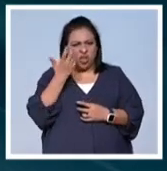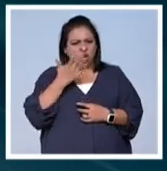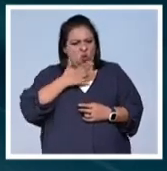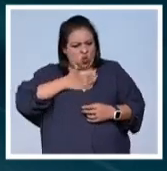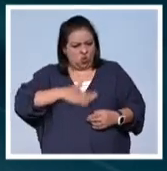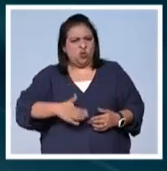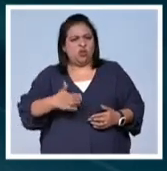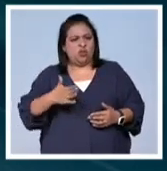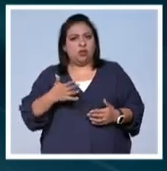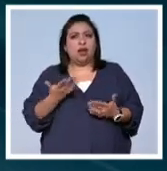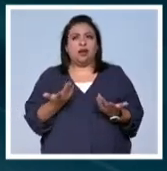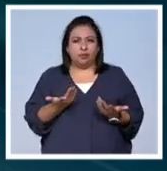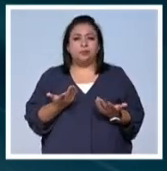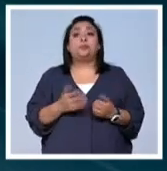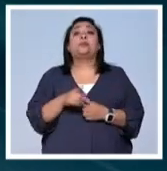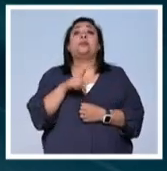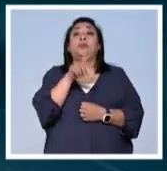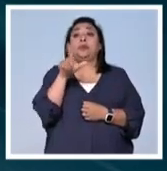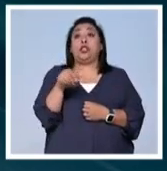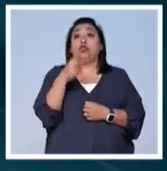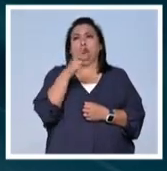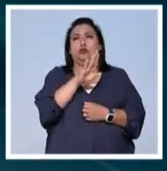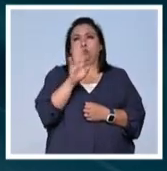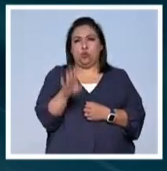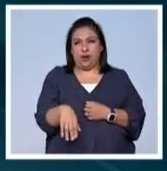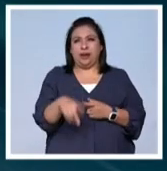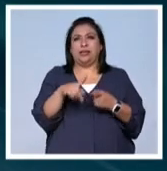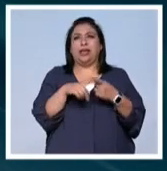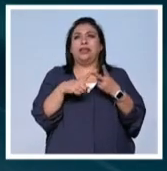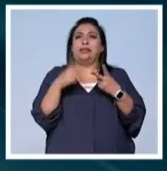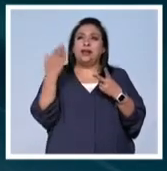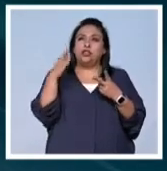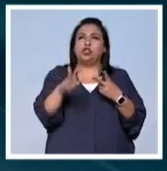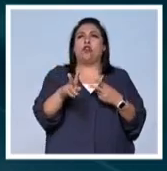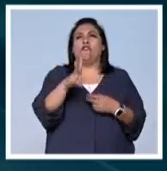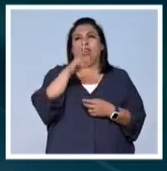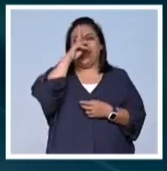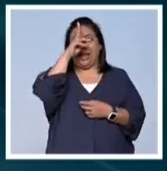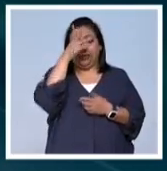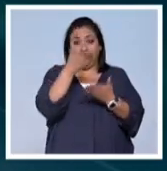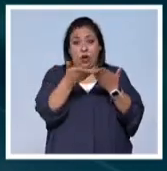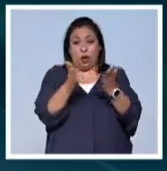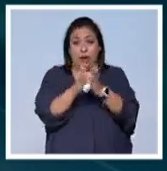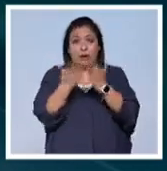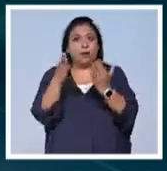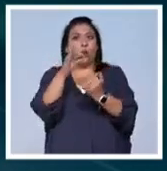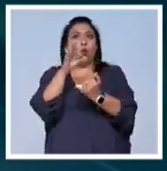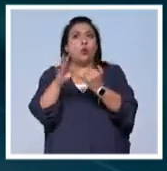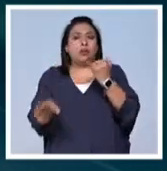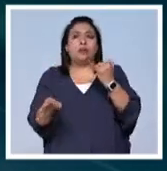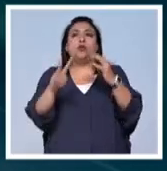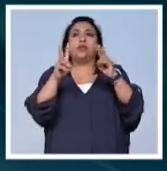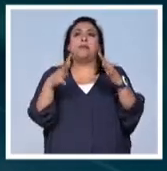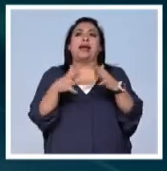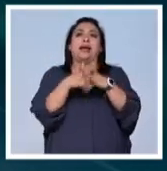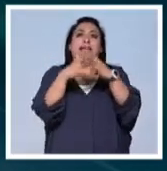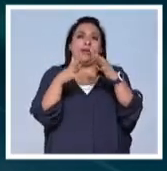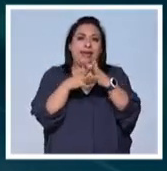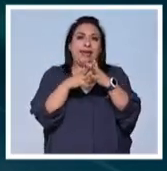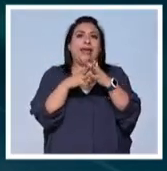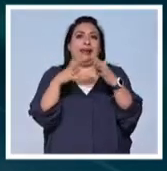justicia después de las dos muertes La traición y la venganza esta saga llega a su fin en guerra de guerras